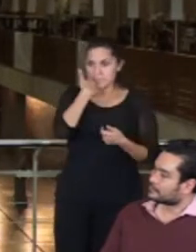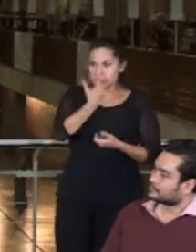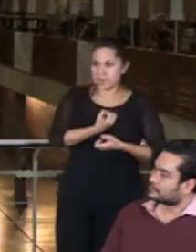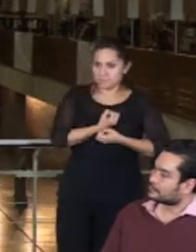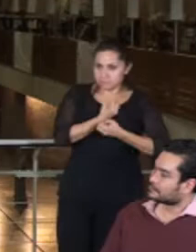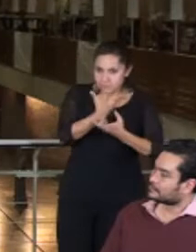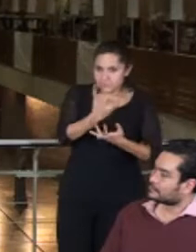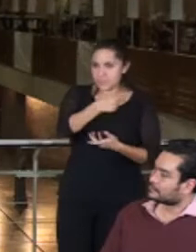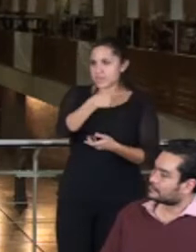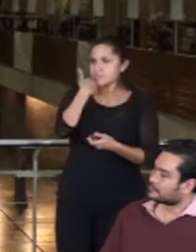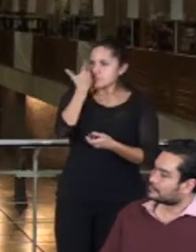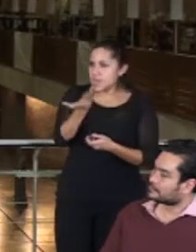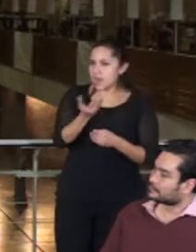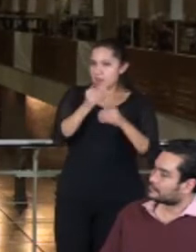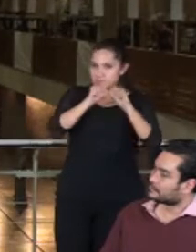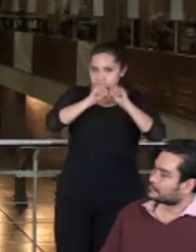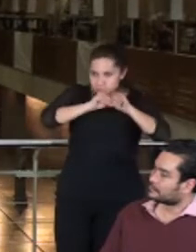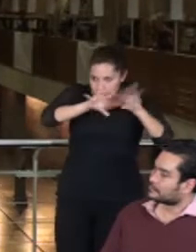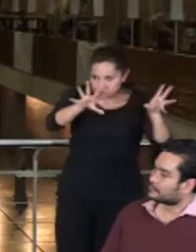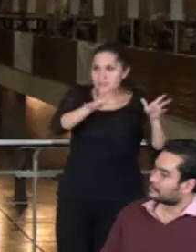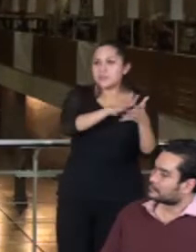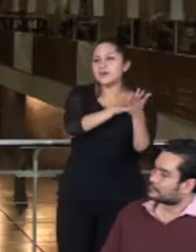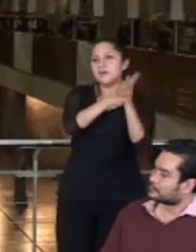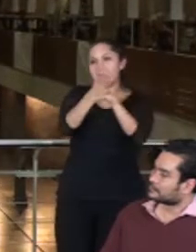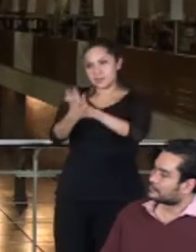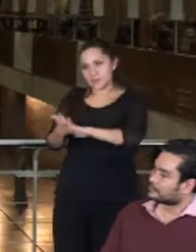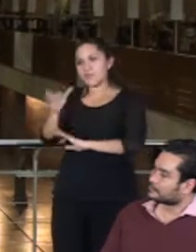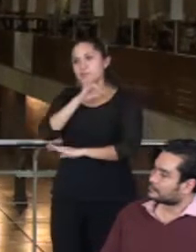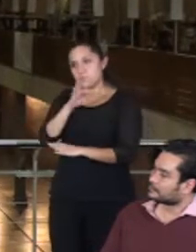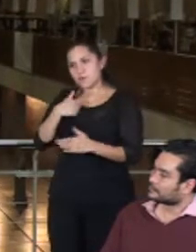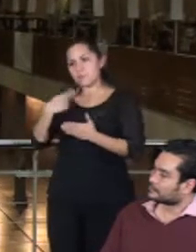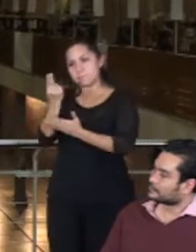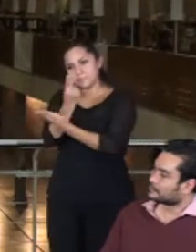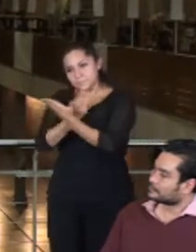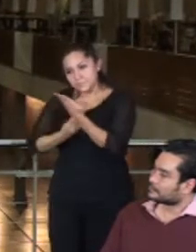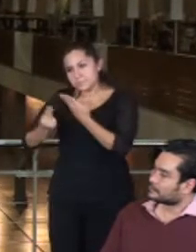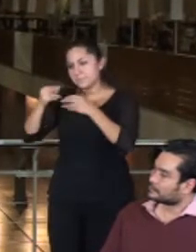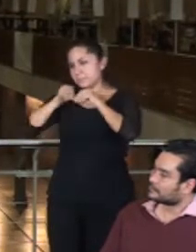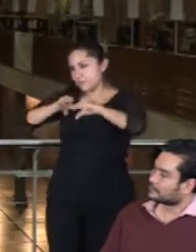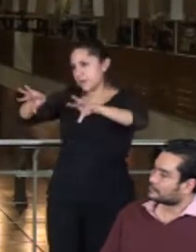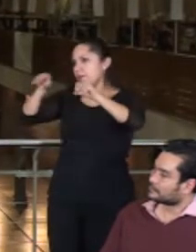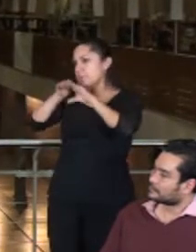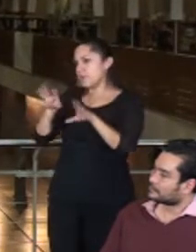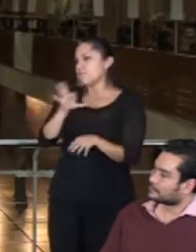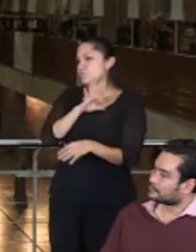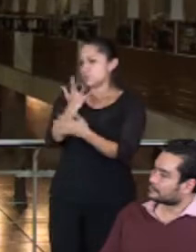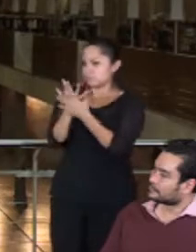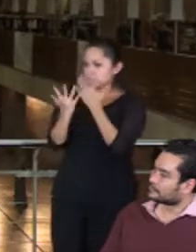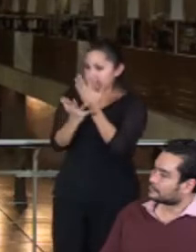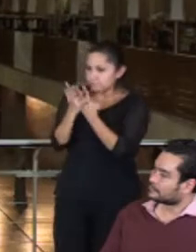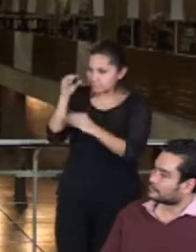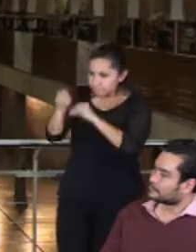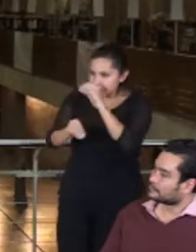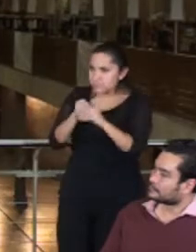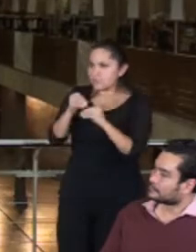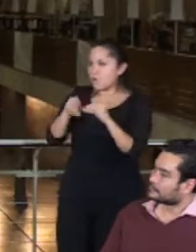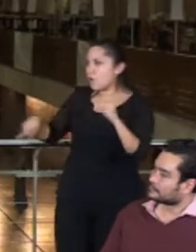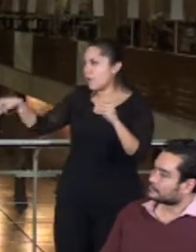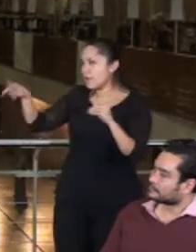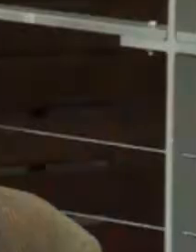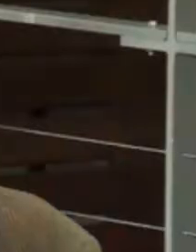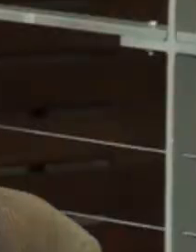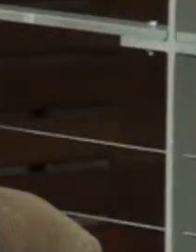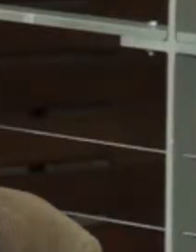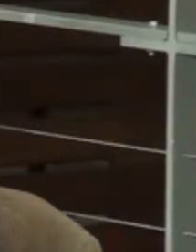aprender a través de estas posibilidades plásticas y visuales y escritas